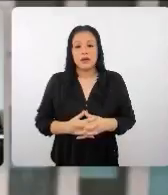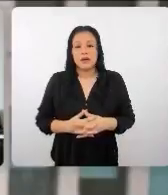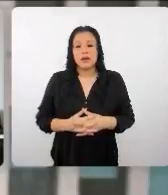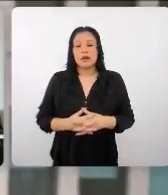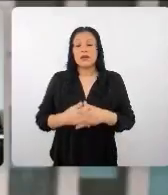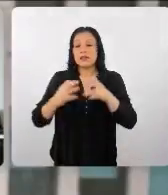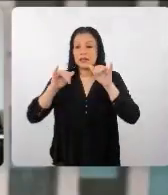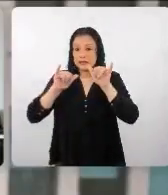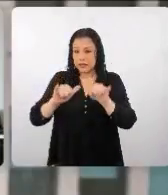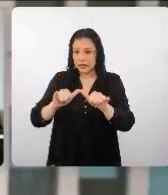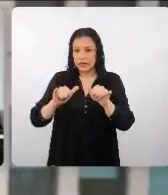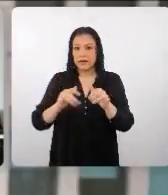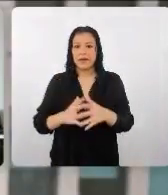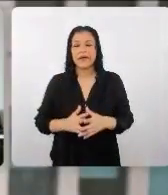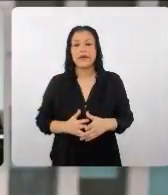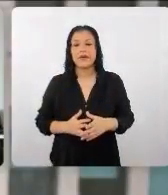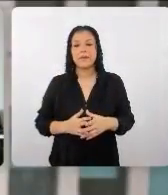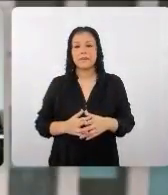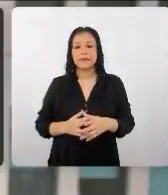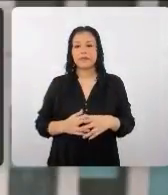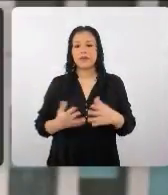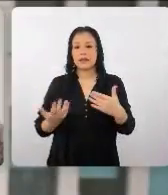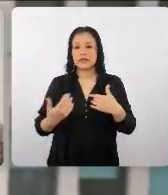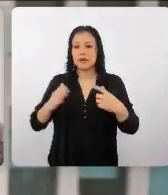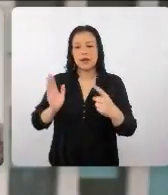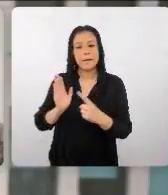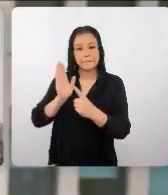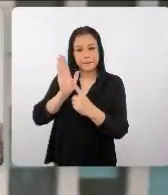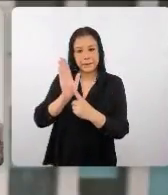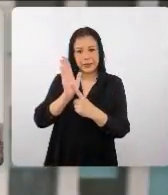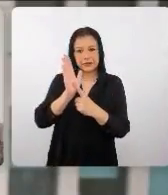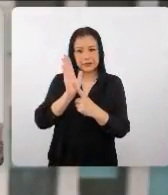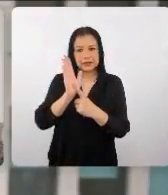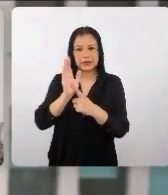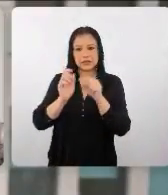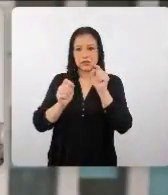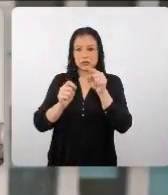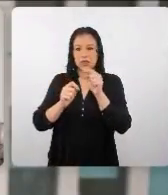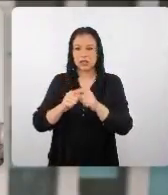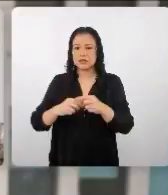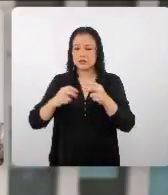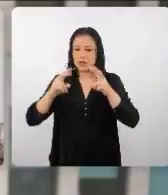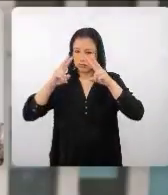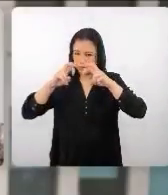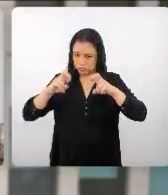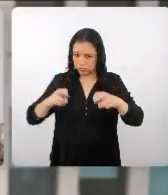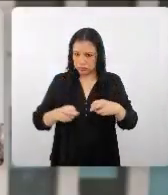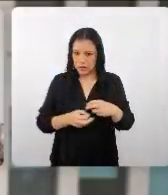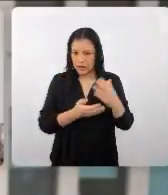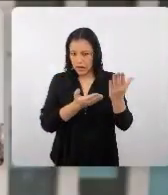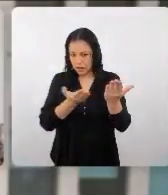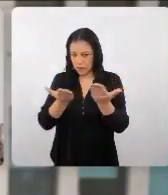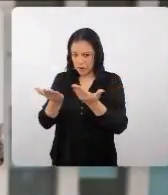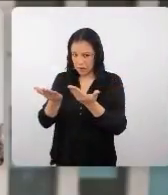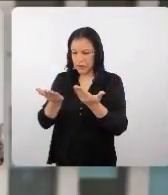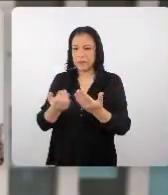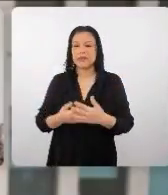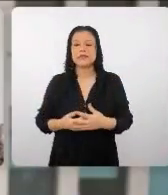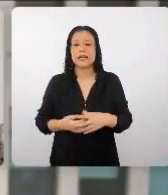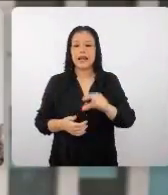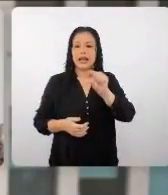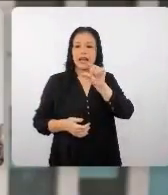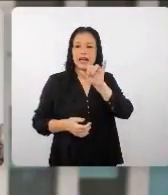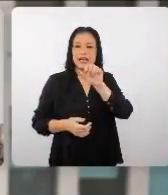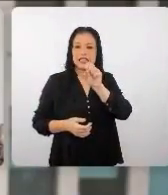Hasta aquí ha sido la presentación de este estudio. Voy a hacerle el pase ahora a